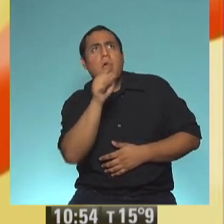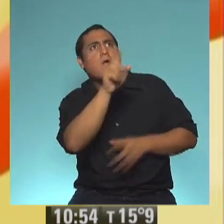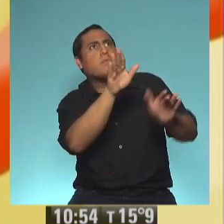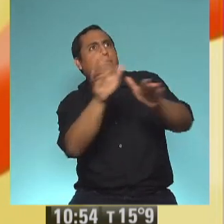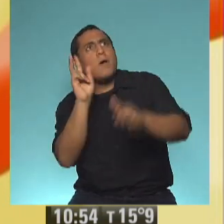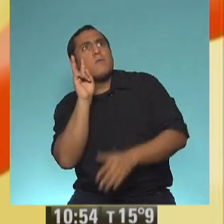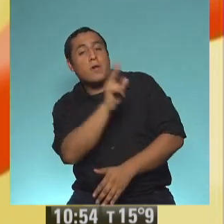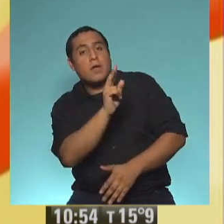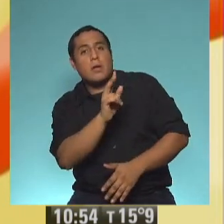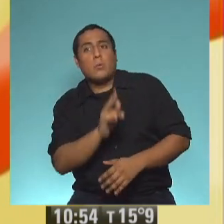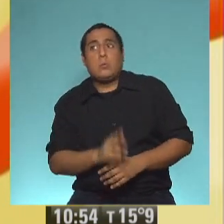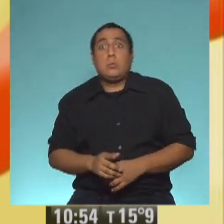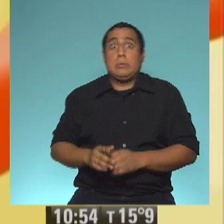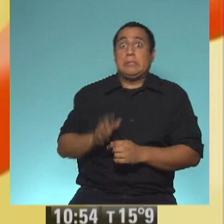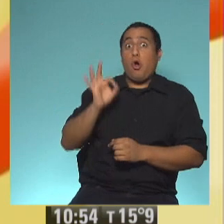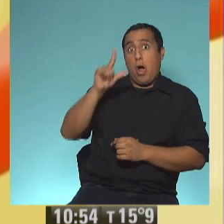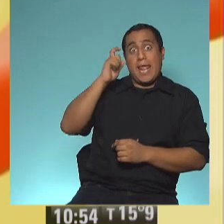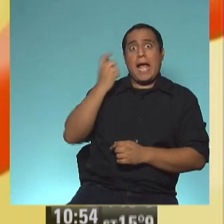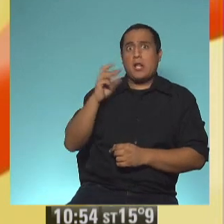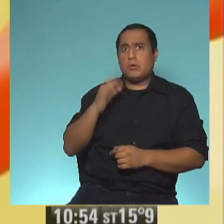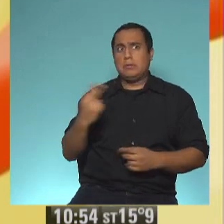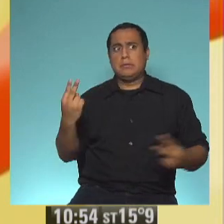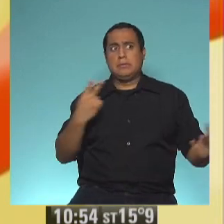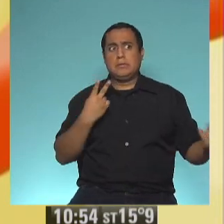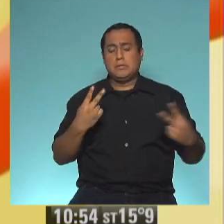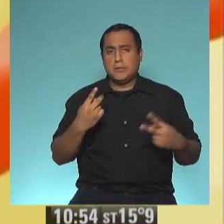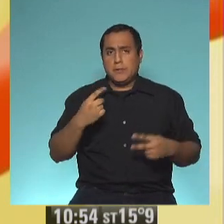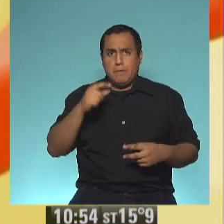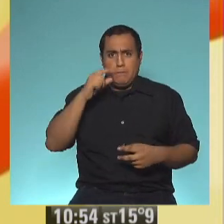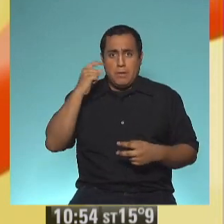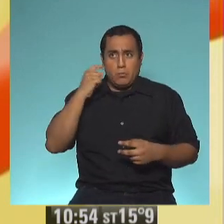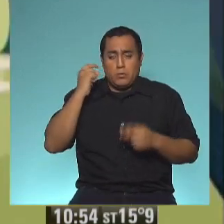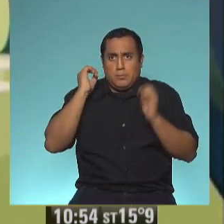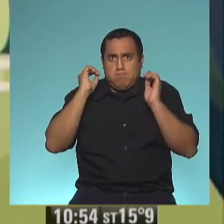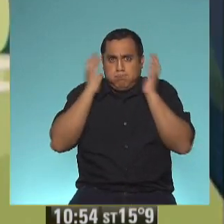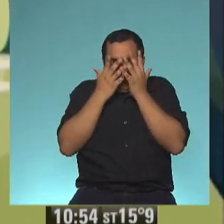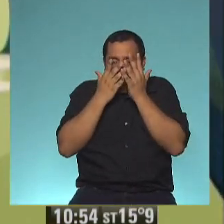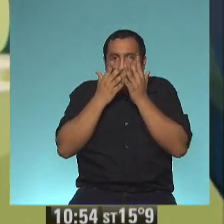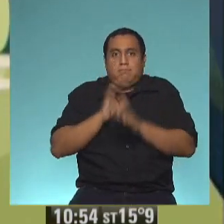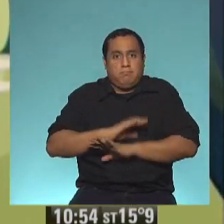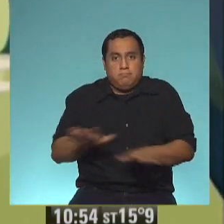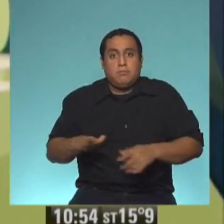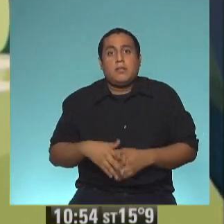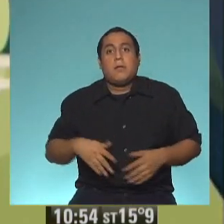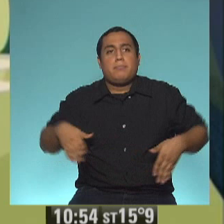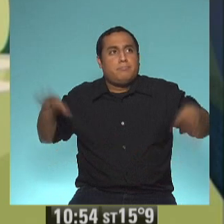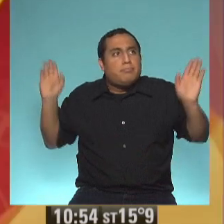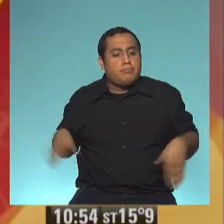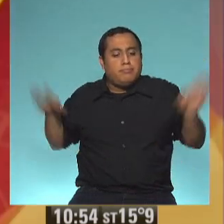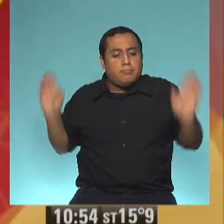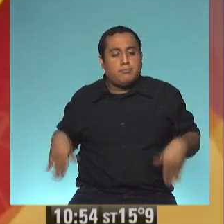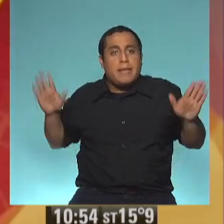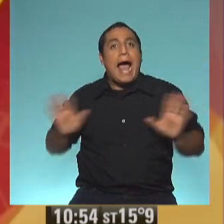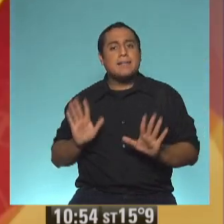eso era demasiado para olegario la vergüenza le tapó hasta los oídos parado en las